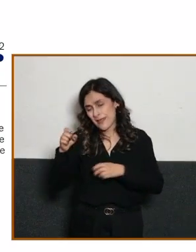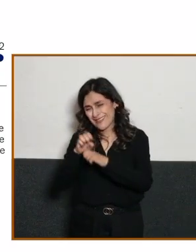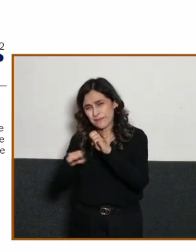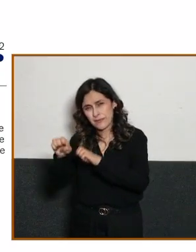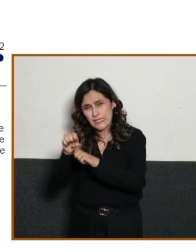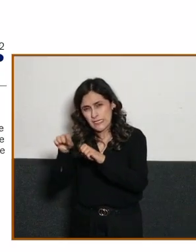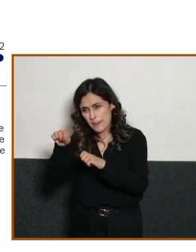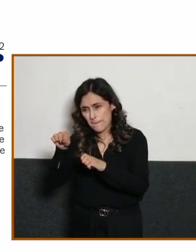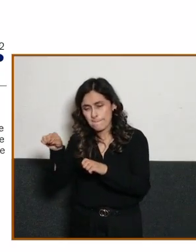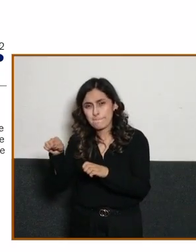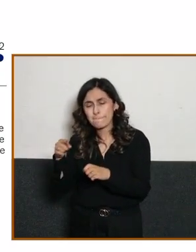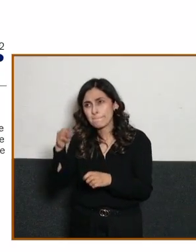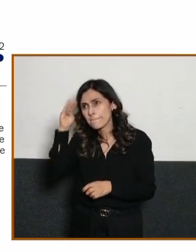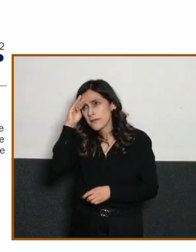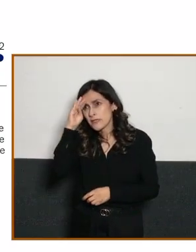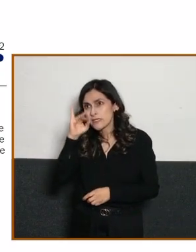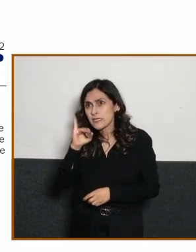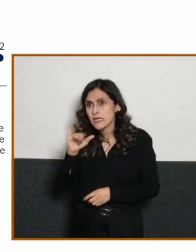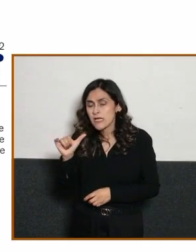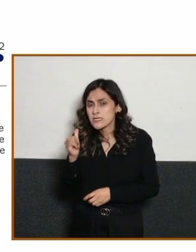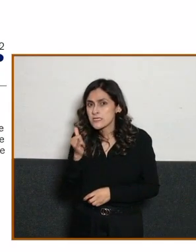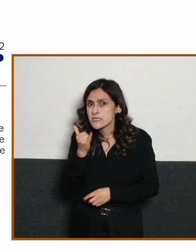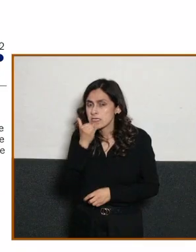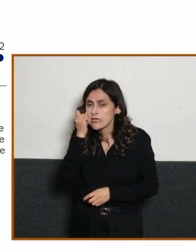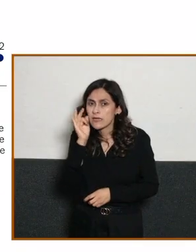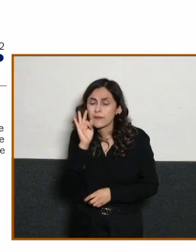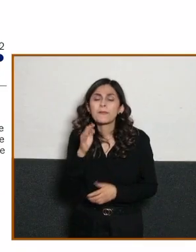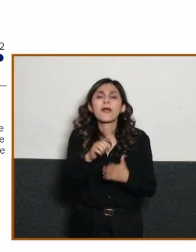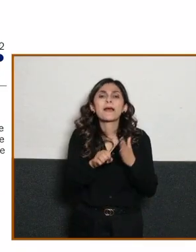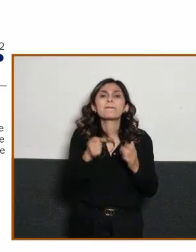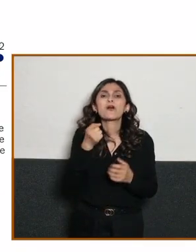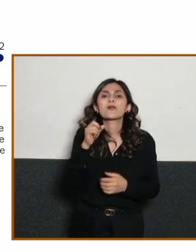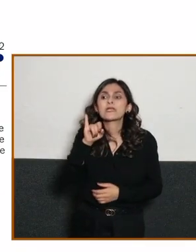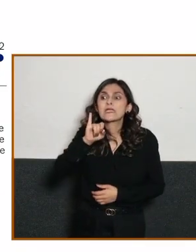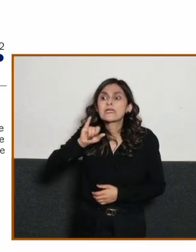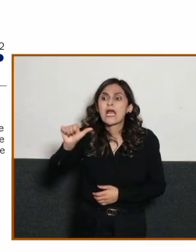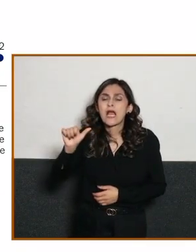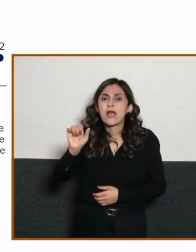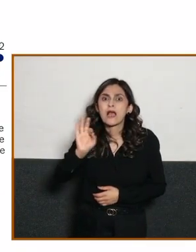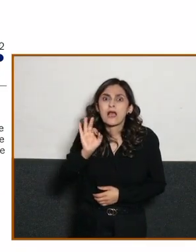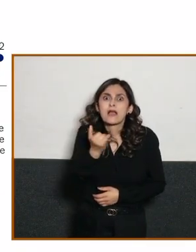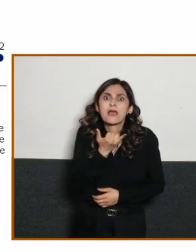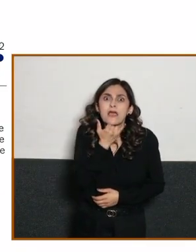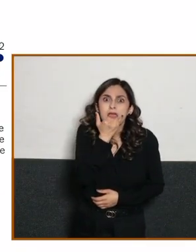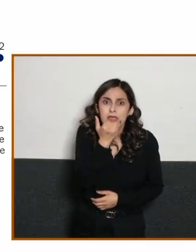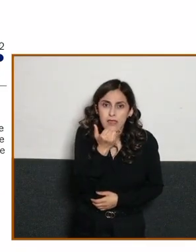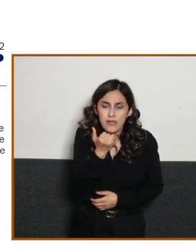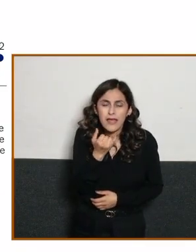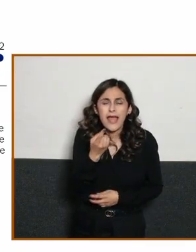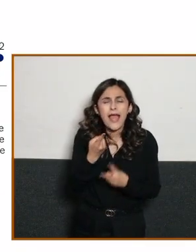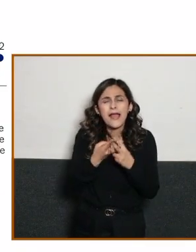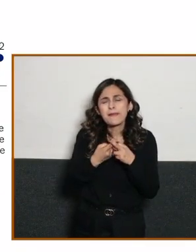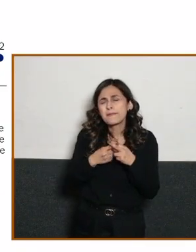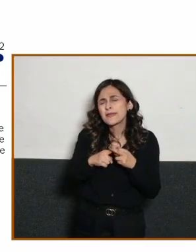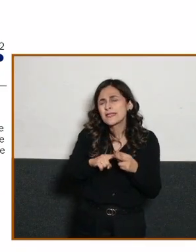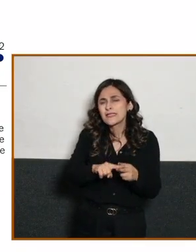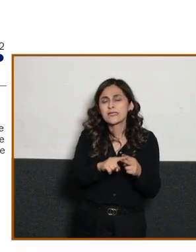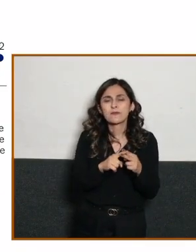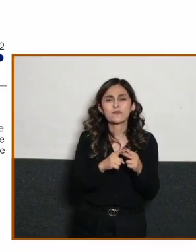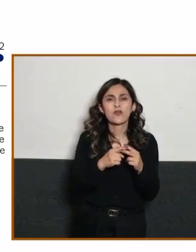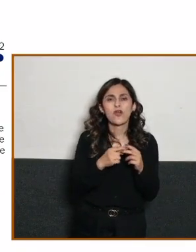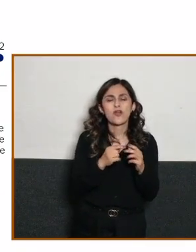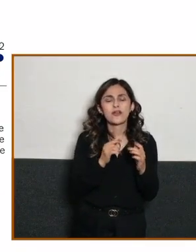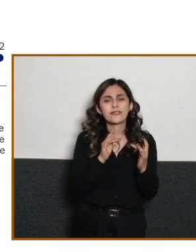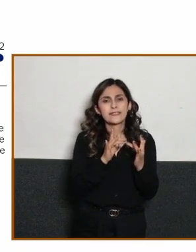que no sea exacto. Imagínense que un sistema de inteligencia artificial se equivoca. Al principio, cuando salió ChatGPT, se equivocaba